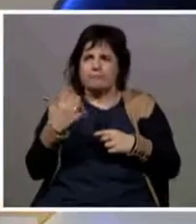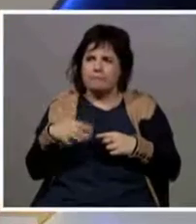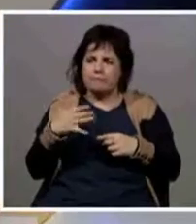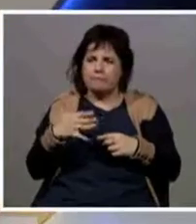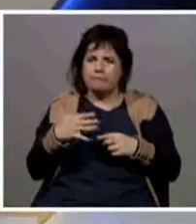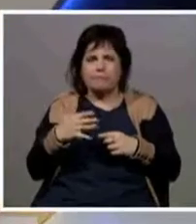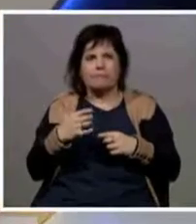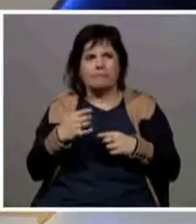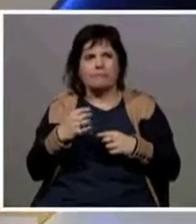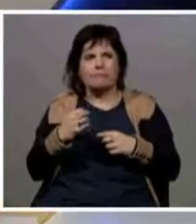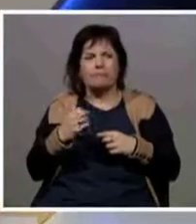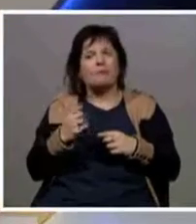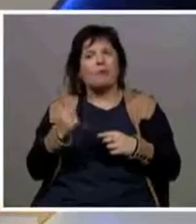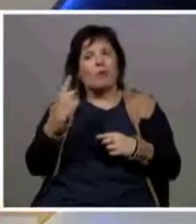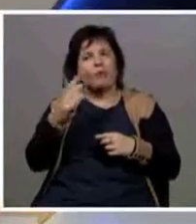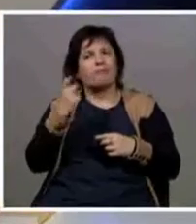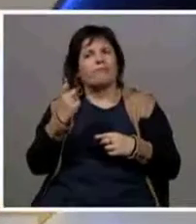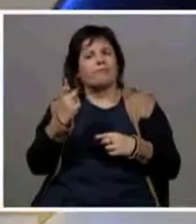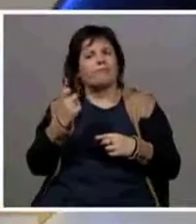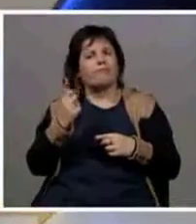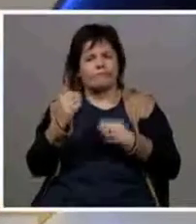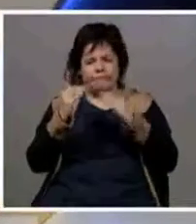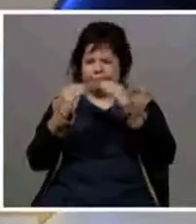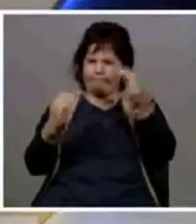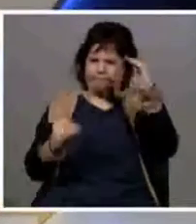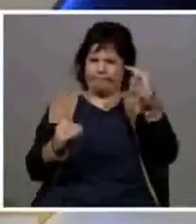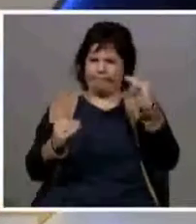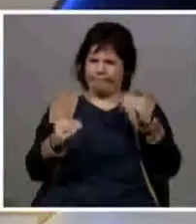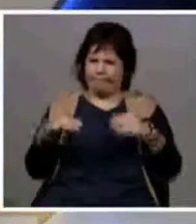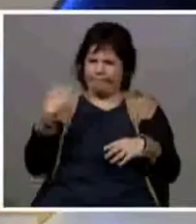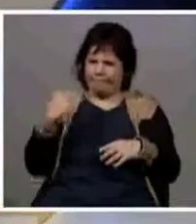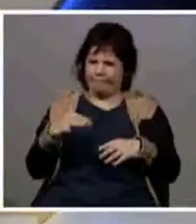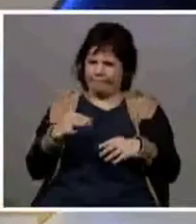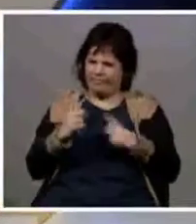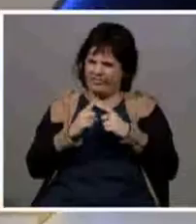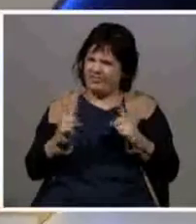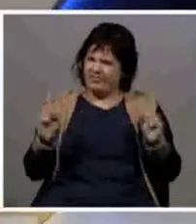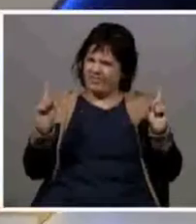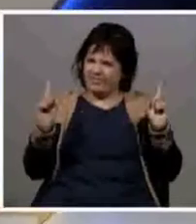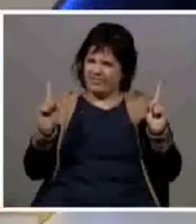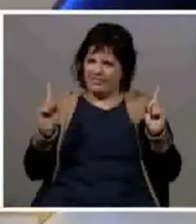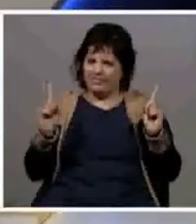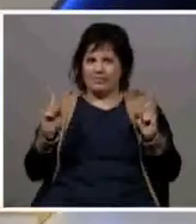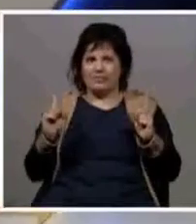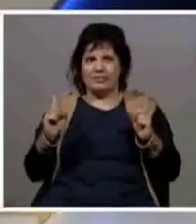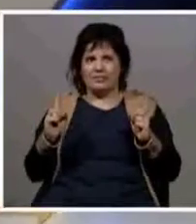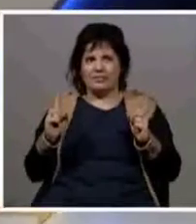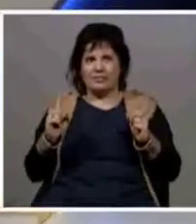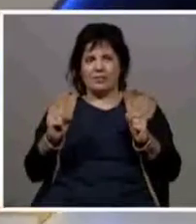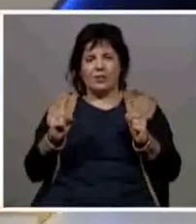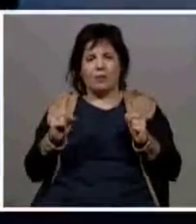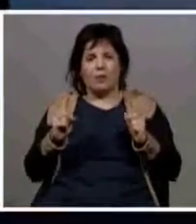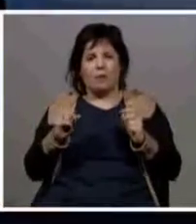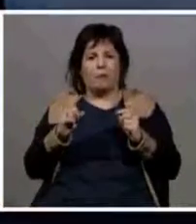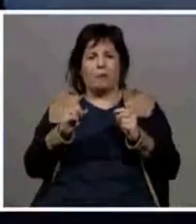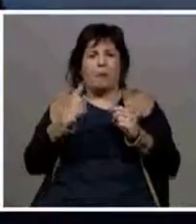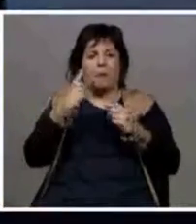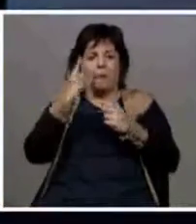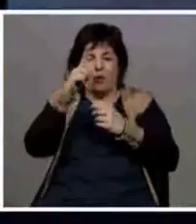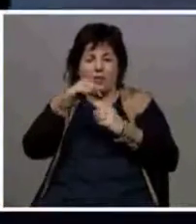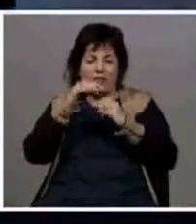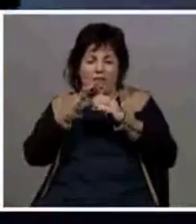indica indican las disparidades importantes que hay en nuestra población tenemos que hacer la representatividad de lo que es el resto del